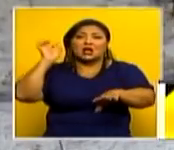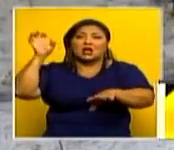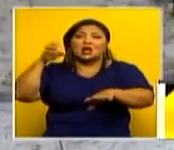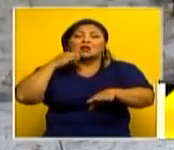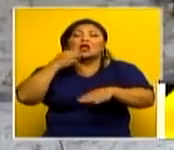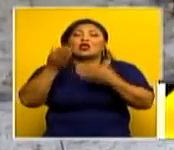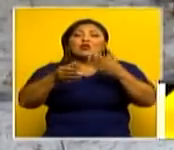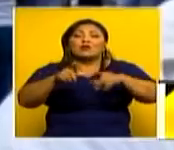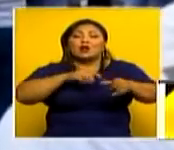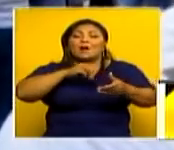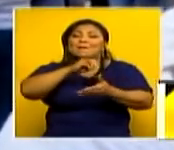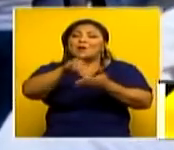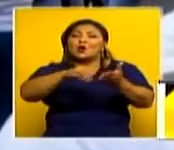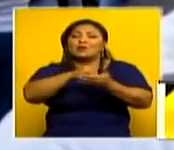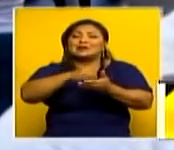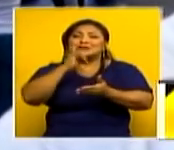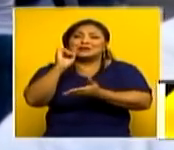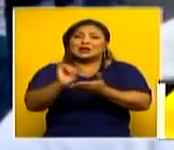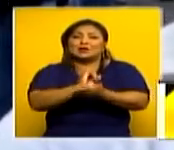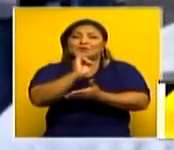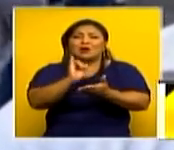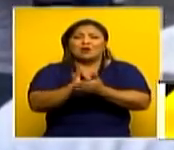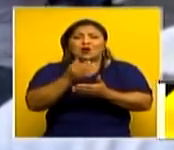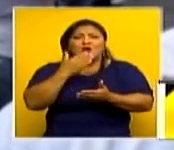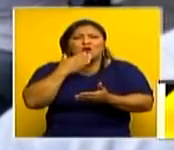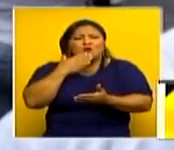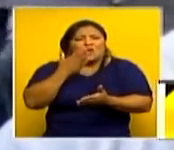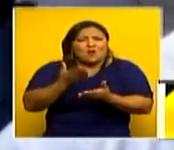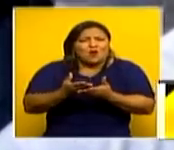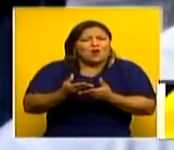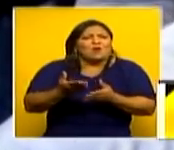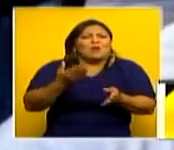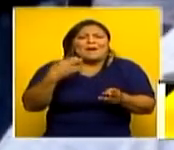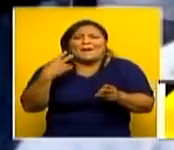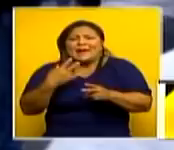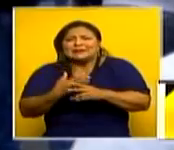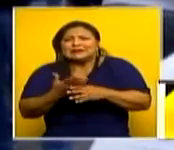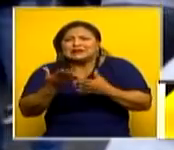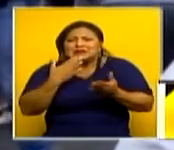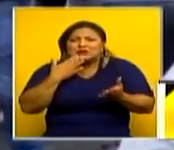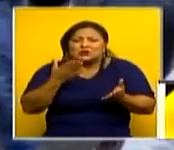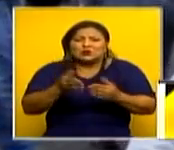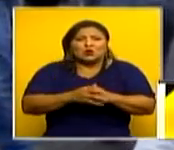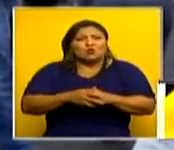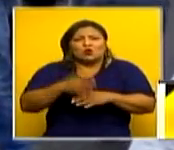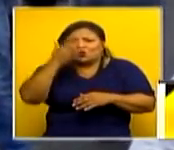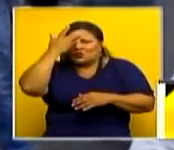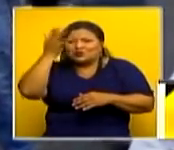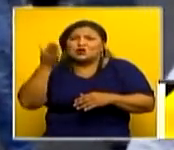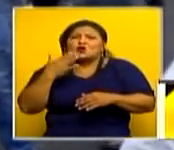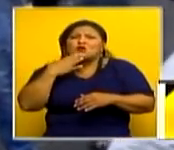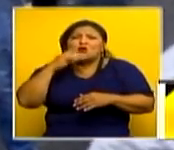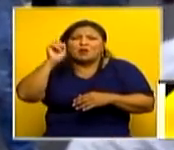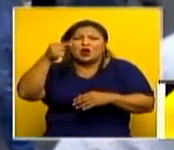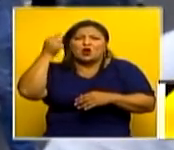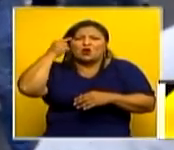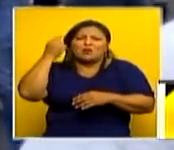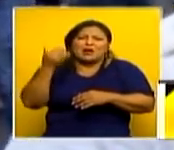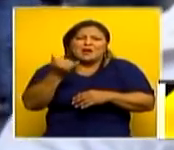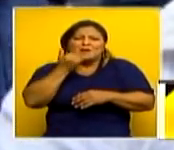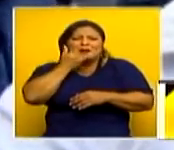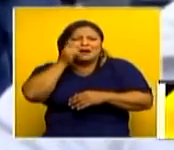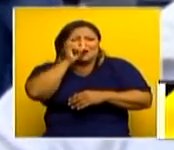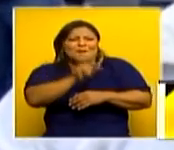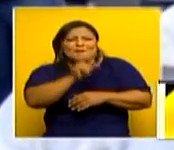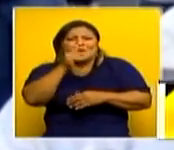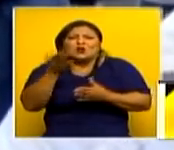Mascarilla, provincia de Imbabura. Eso es crimen de Estado, es lo que hicieron, es crimen de Estado. No sé cómo el gobierno tiene esos malos elementos